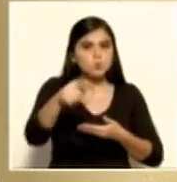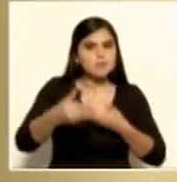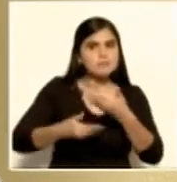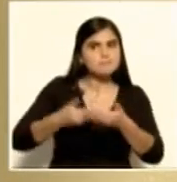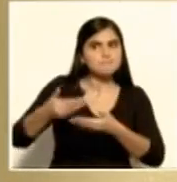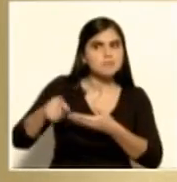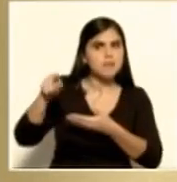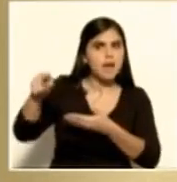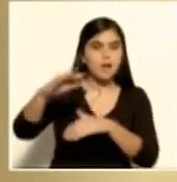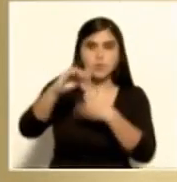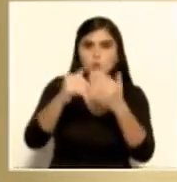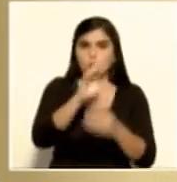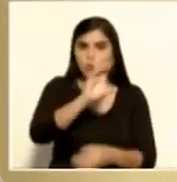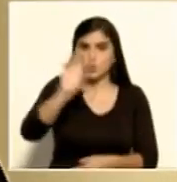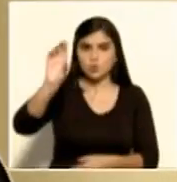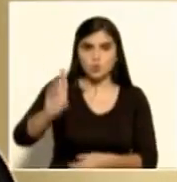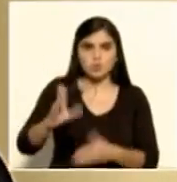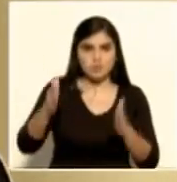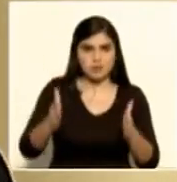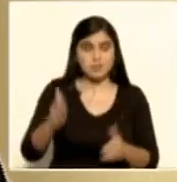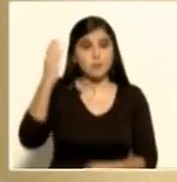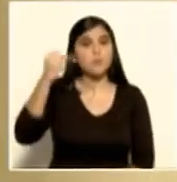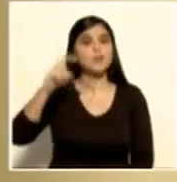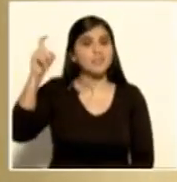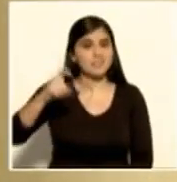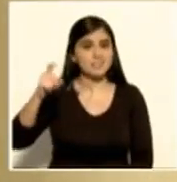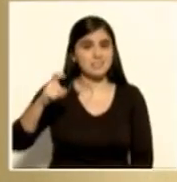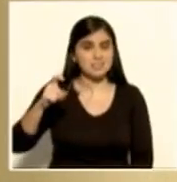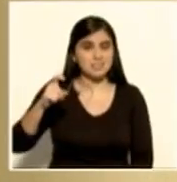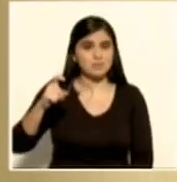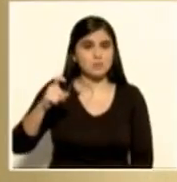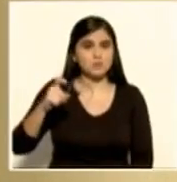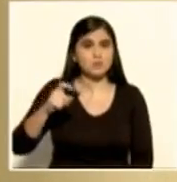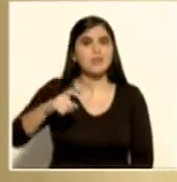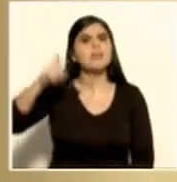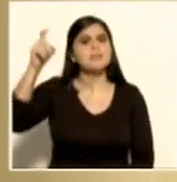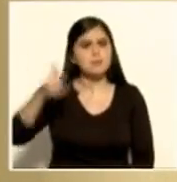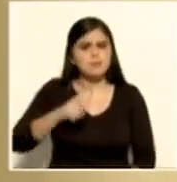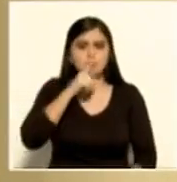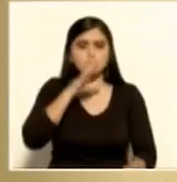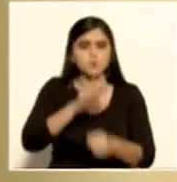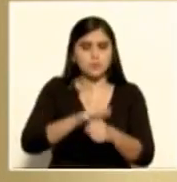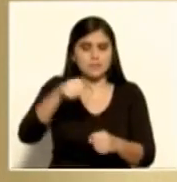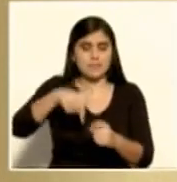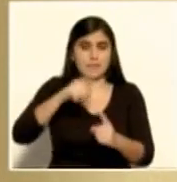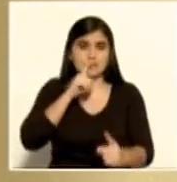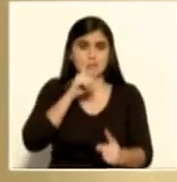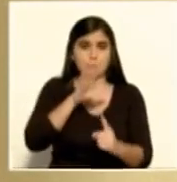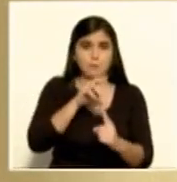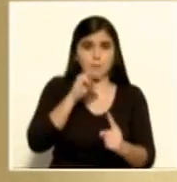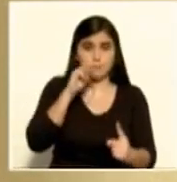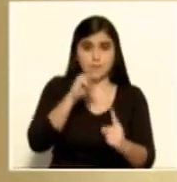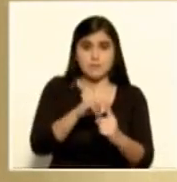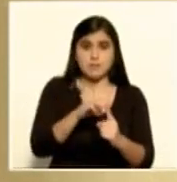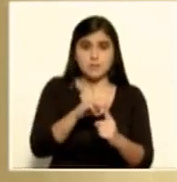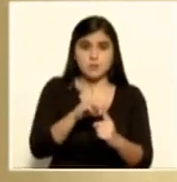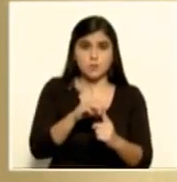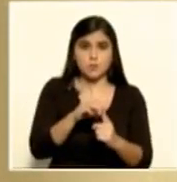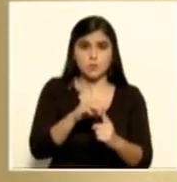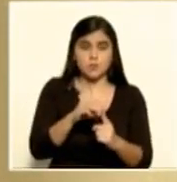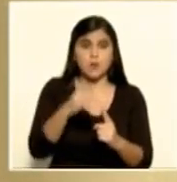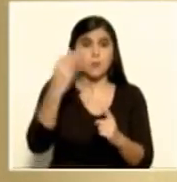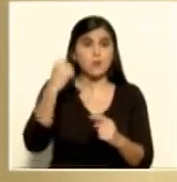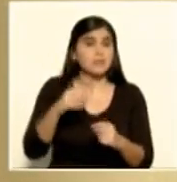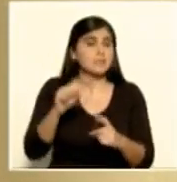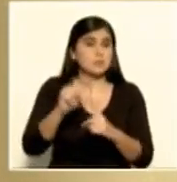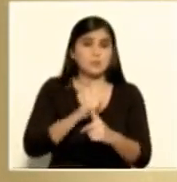costarricenses y a los costarricenses, porque lo necesitamos. Hay que cumplir esta misión. Es lo determinante y lo crítico en este